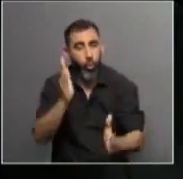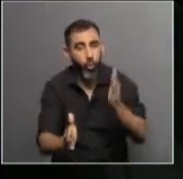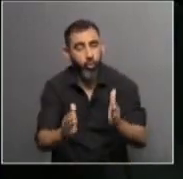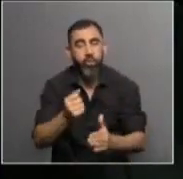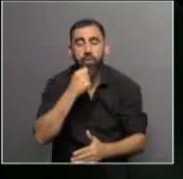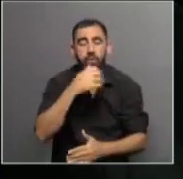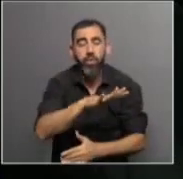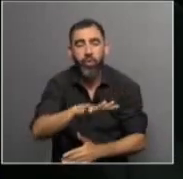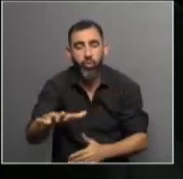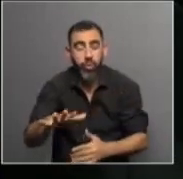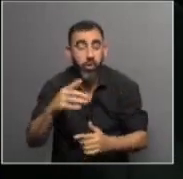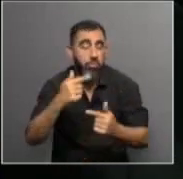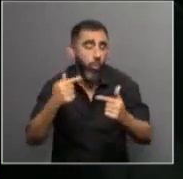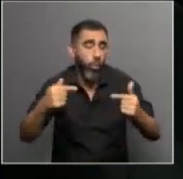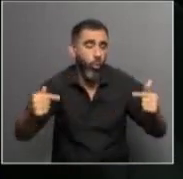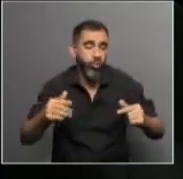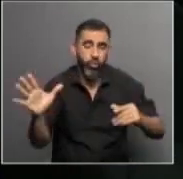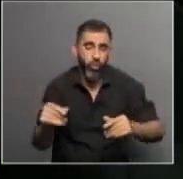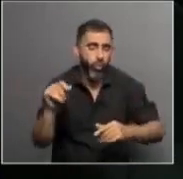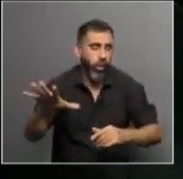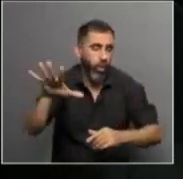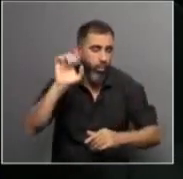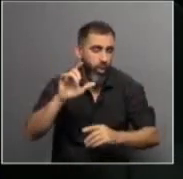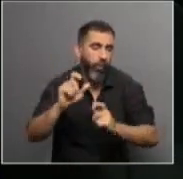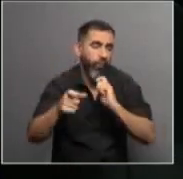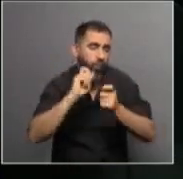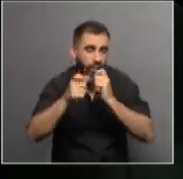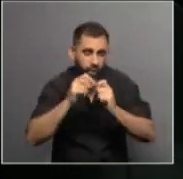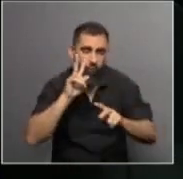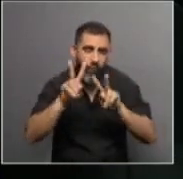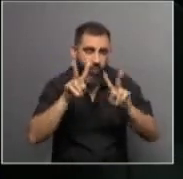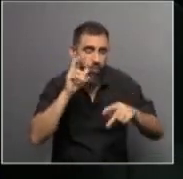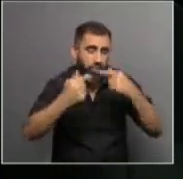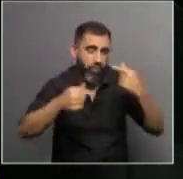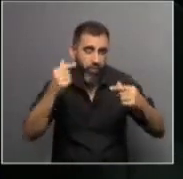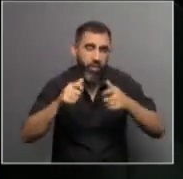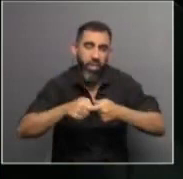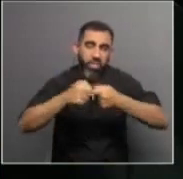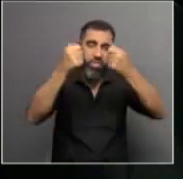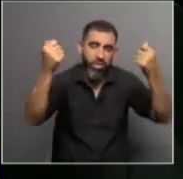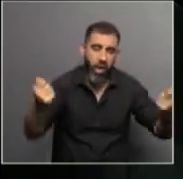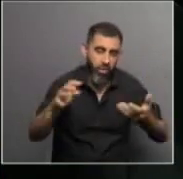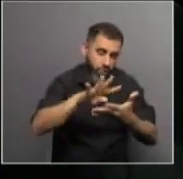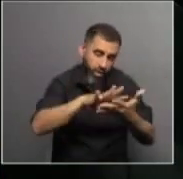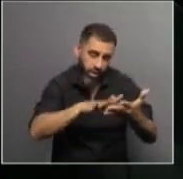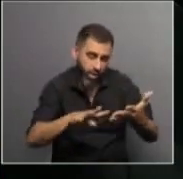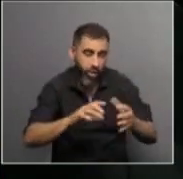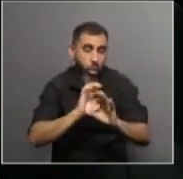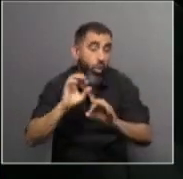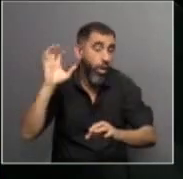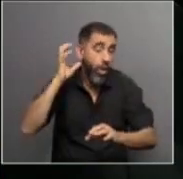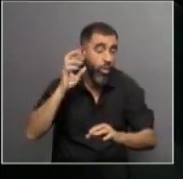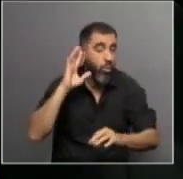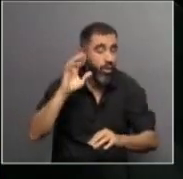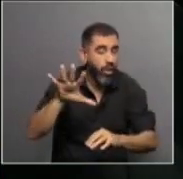tienen que ver con cosas que todos hemos escuchado en algún informativo, hemos visto en algún diario, oído en alguna radio, pero que hay